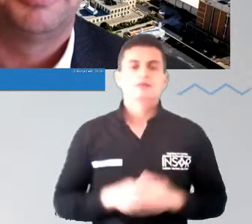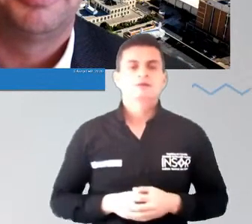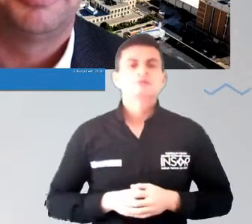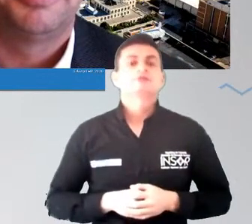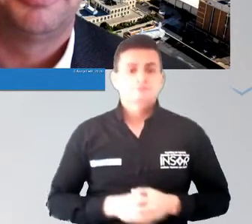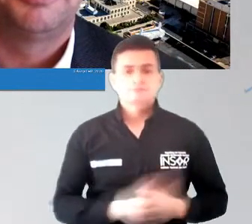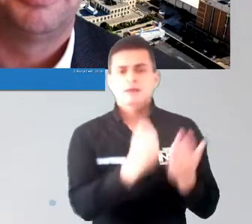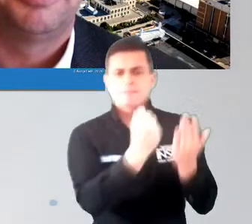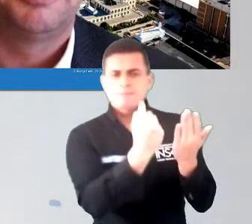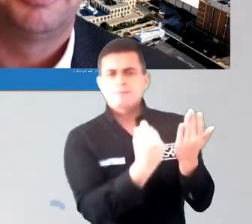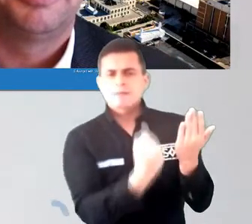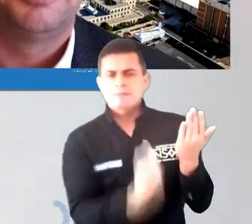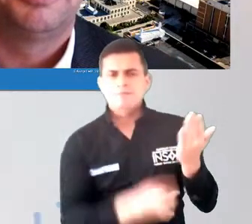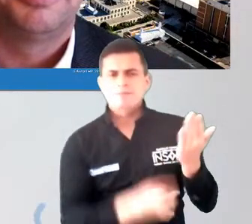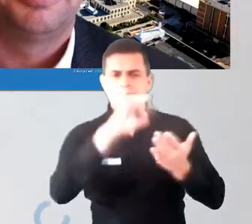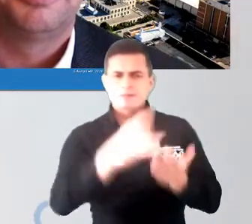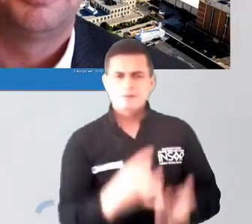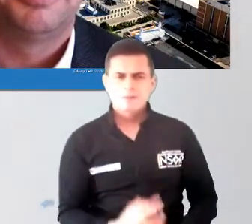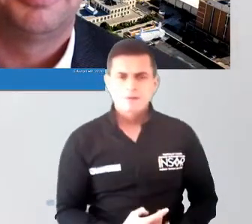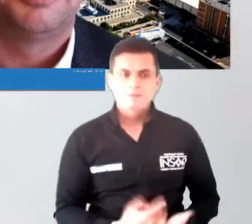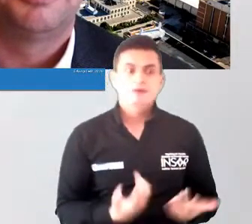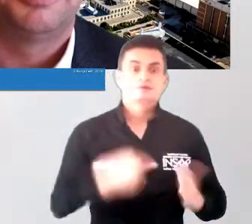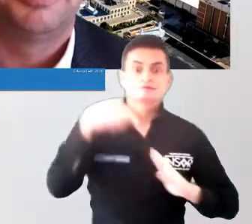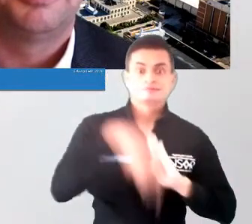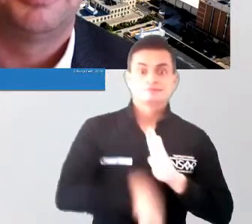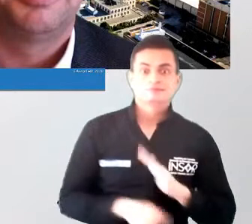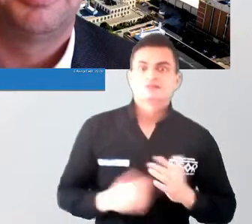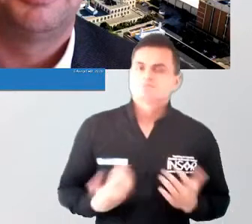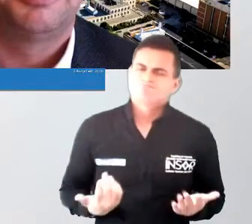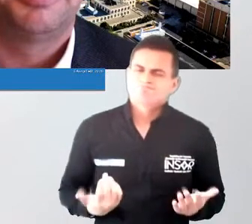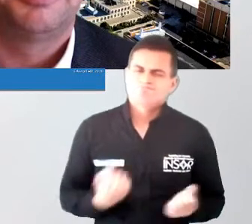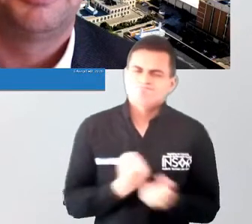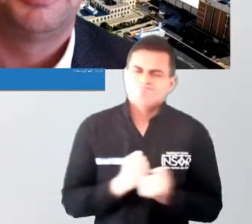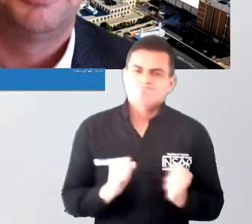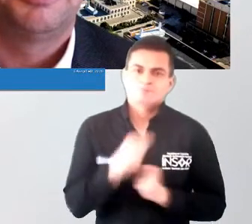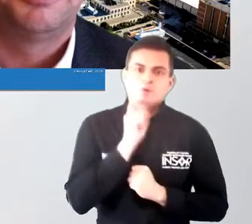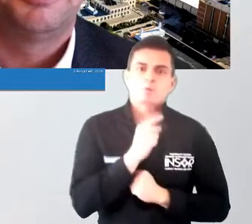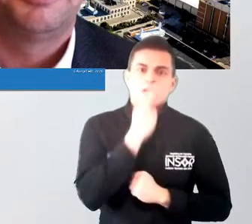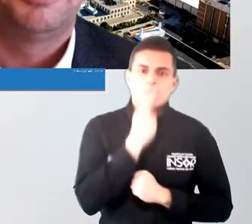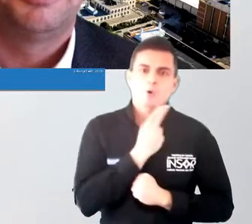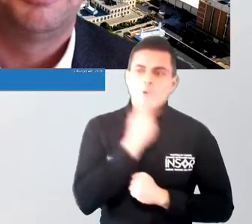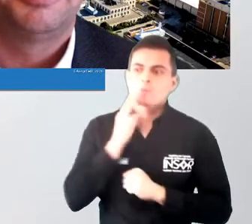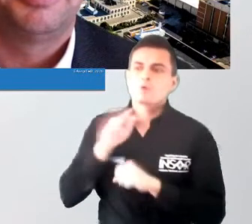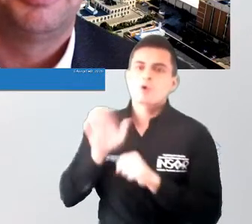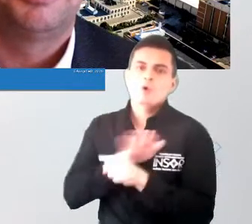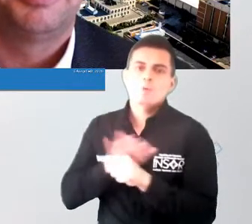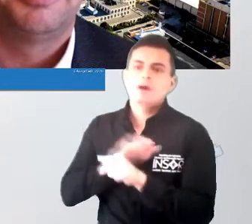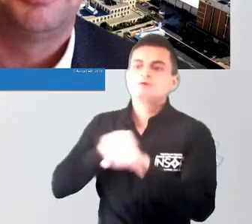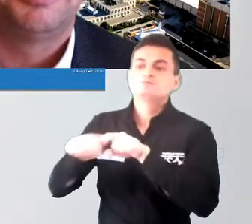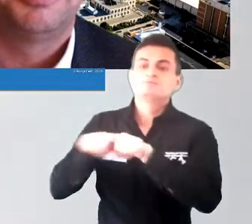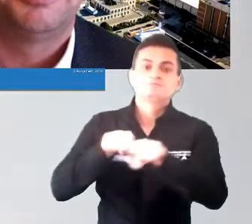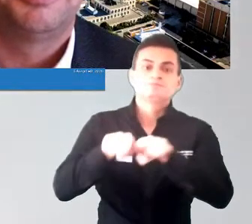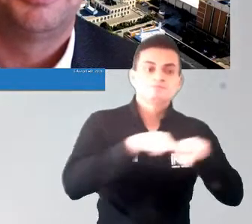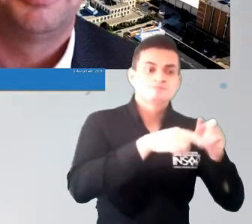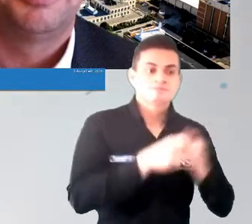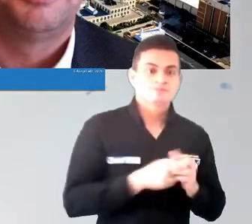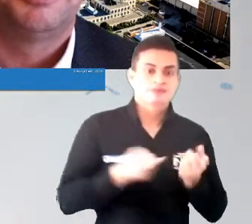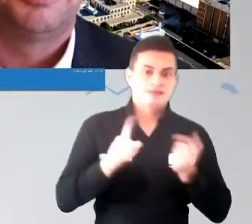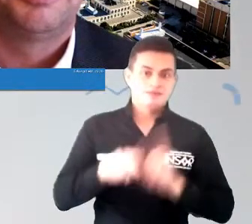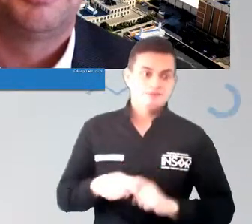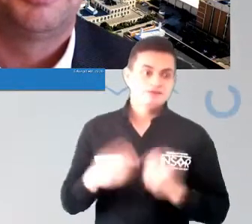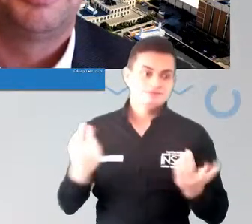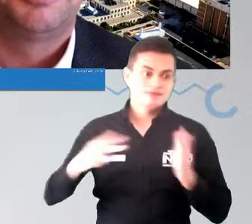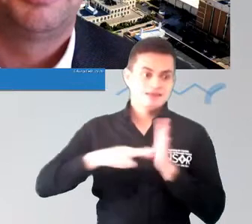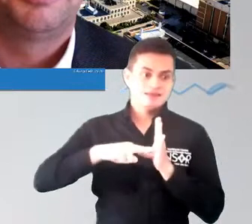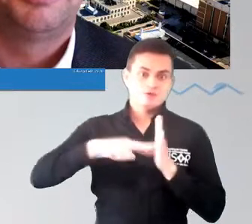quisiera alargarme porque sé que tenemos compromisos y porque nuestro interlocutor tecnológico también